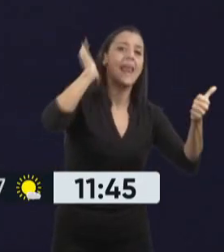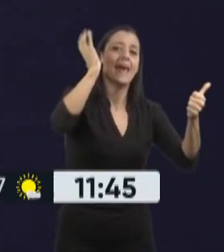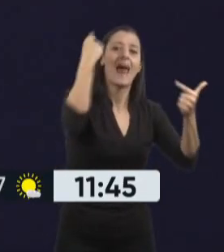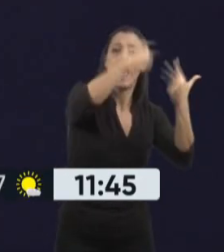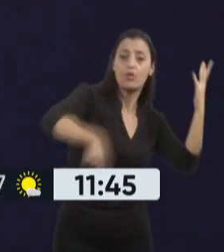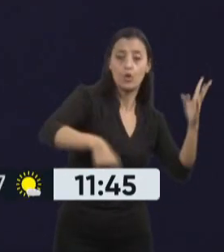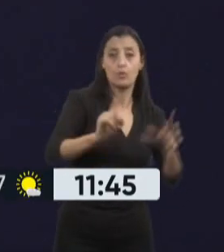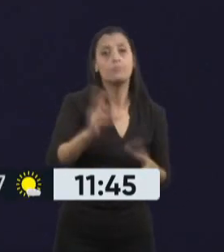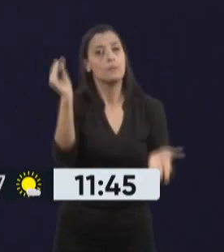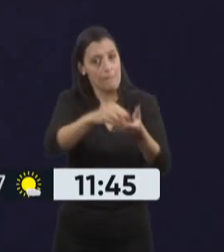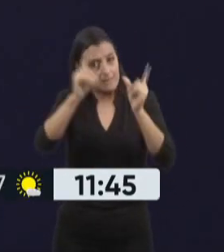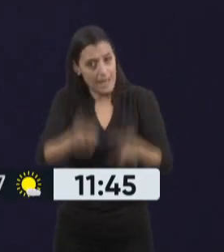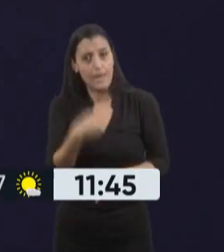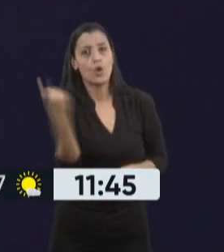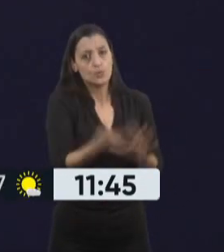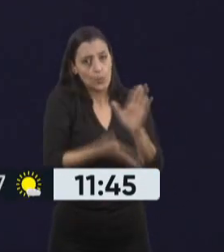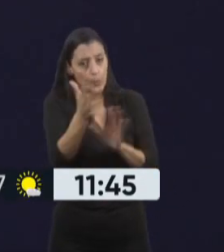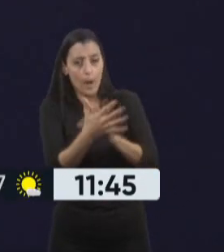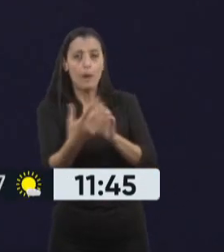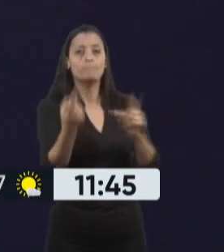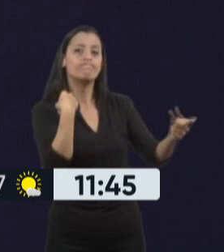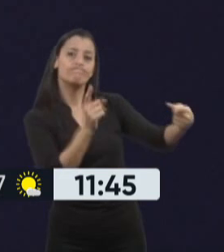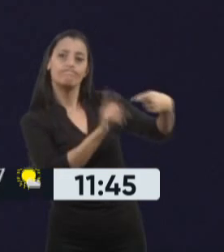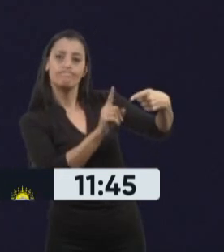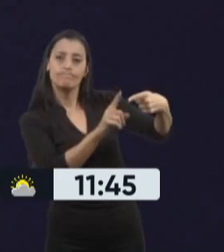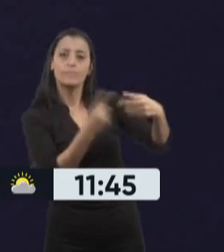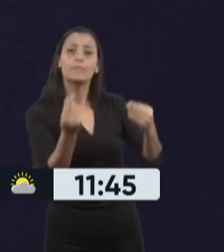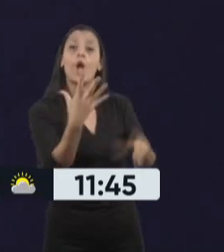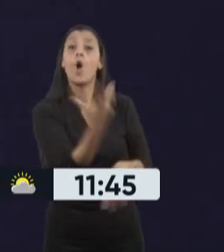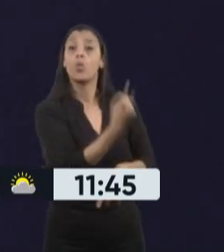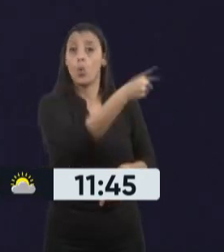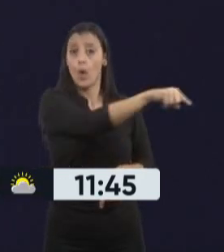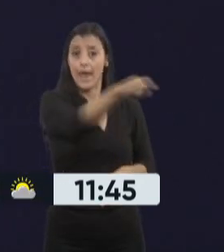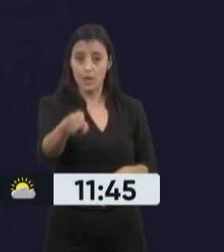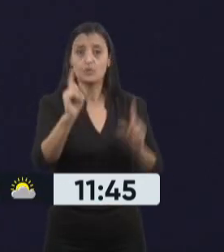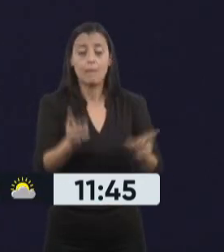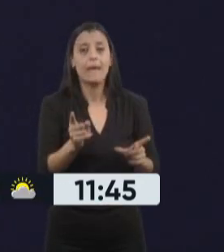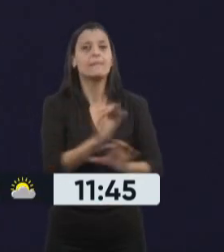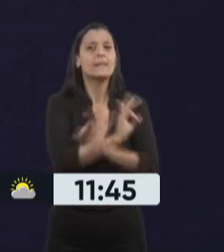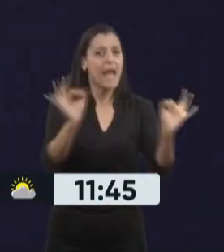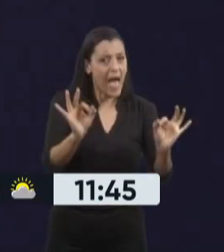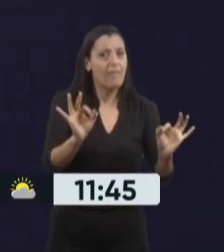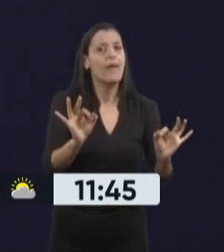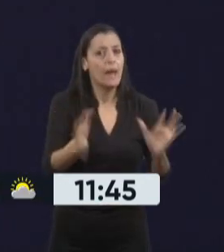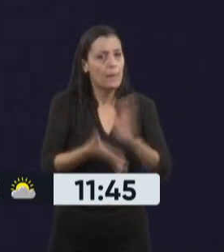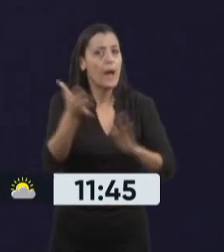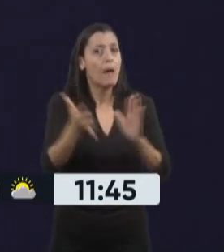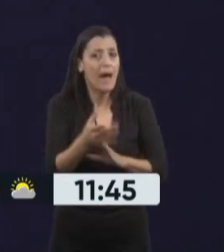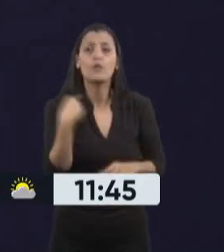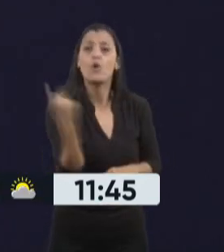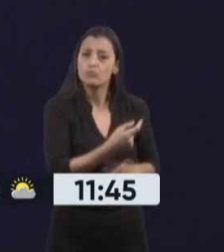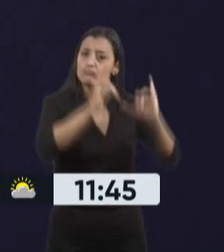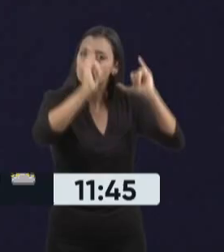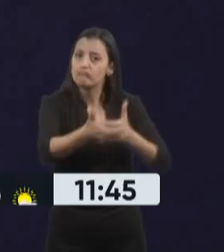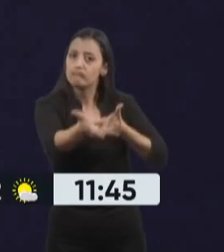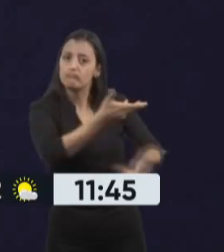además lo vamos a discutir con los dueños de los medios, así que digamos, nada va a quedar sujeto a la discusión entre partes